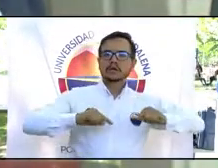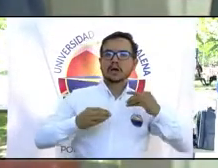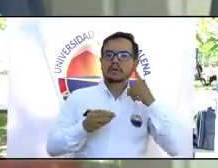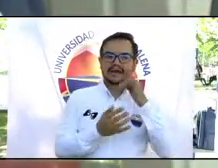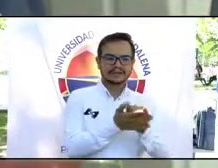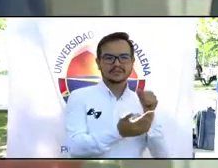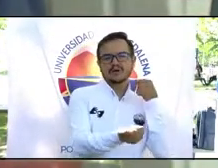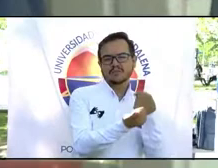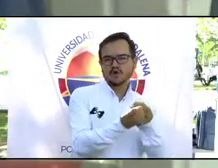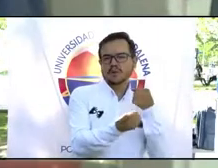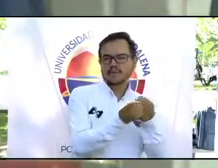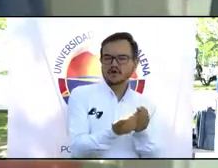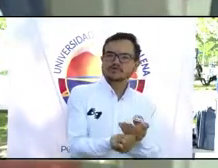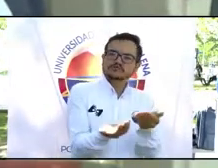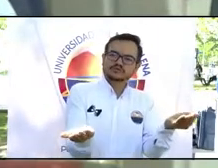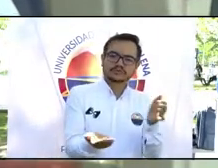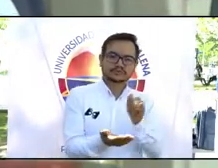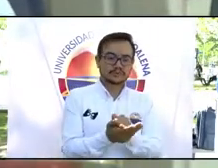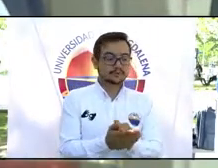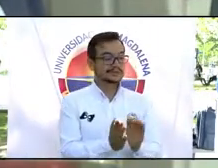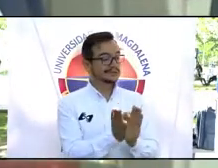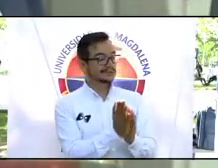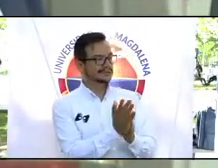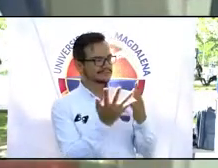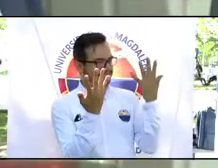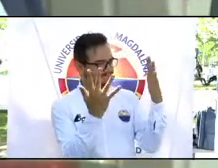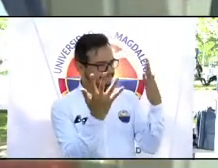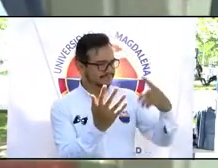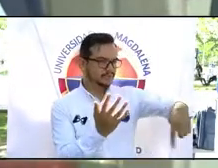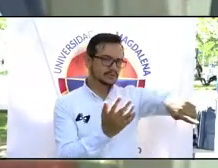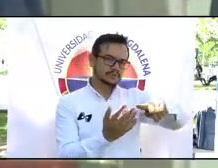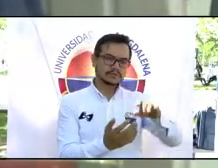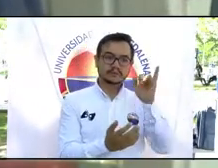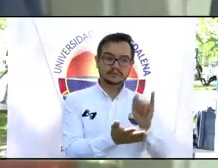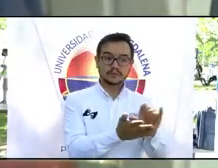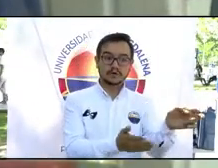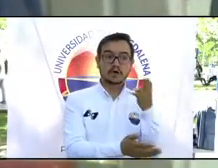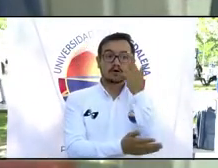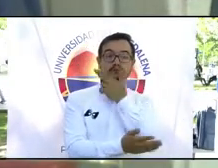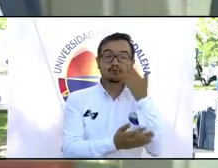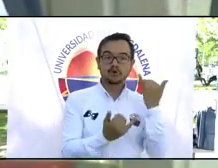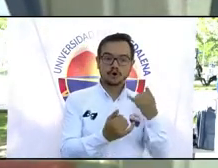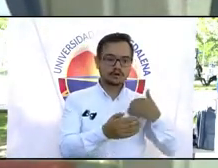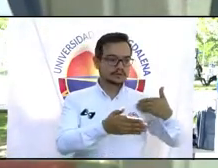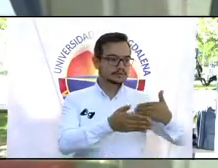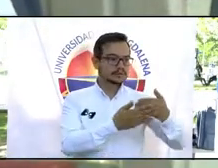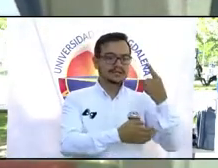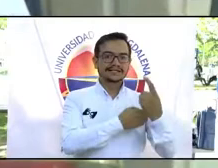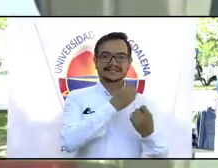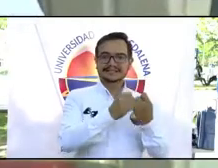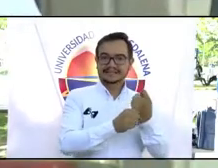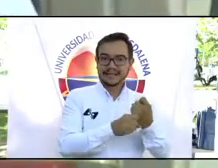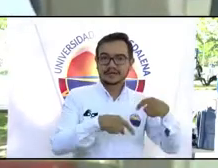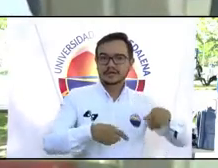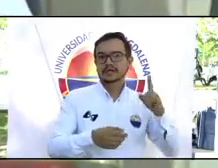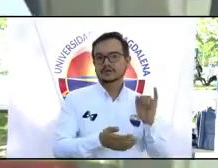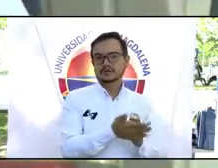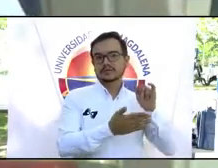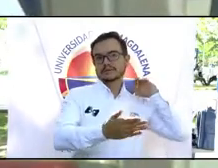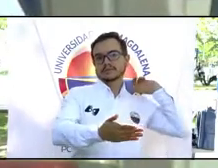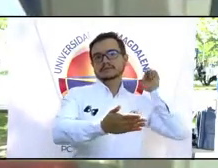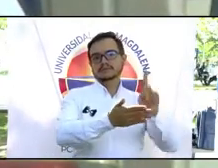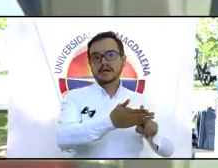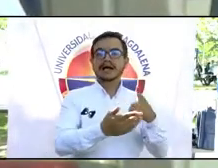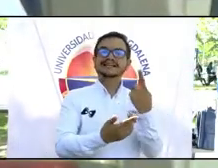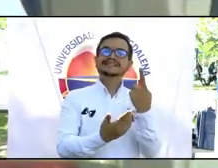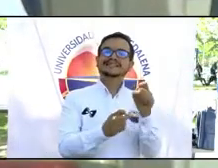servicios. Felicitarlos por todo el compromiso que han tenido este año con los 60 años de la universidad. Recordarles que seguimos en 60